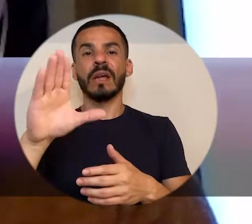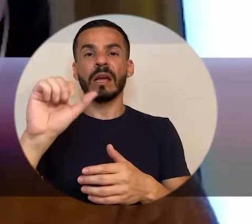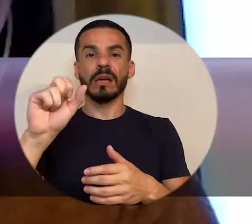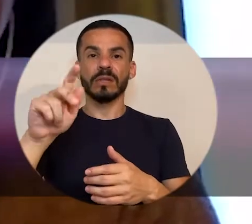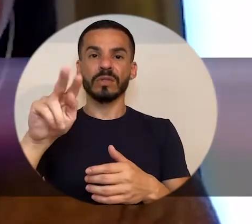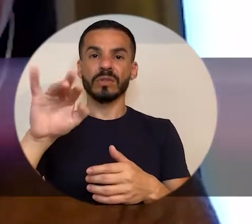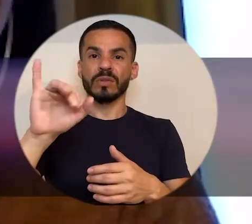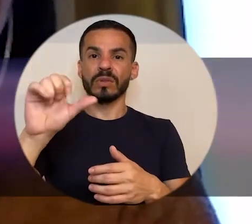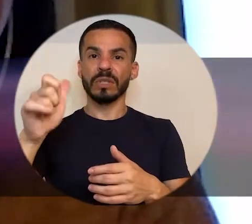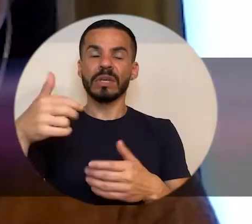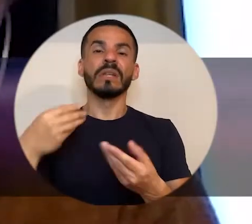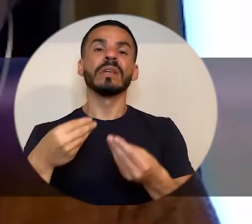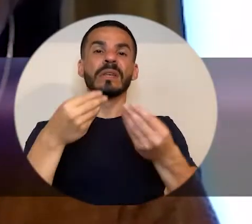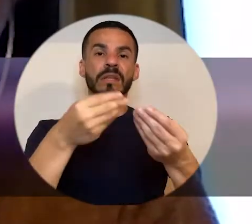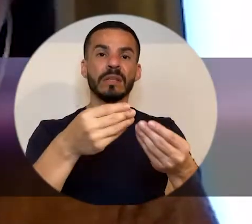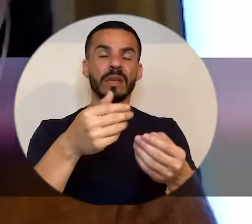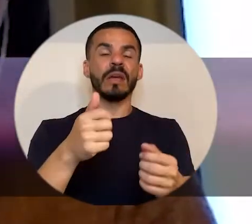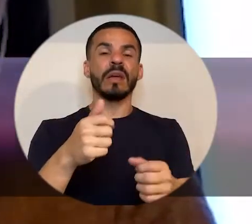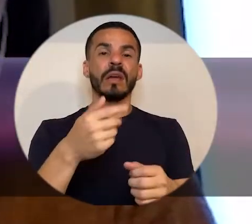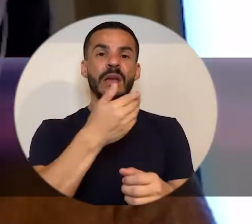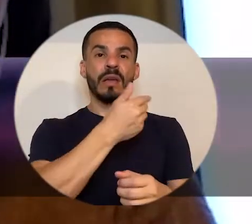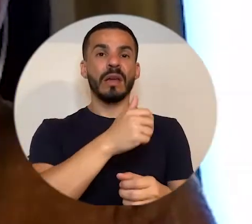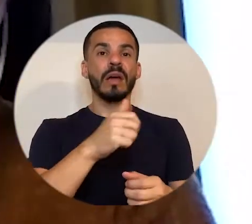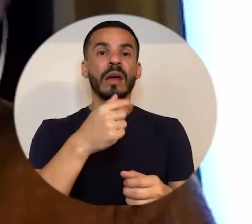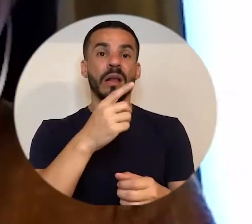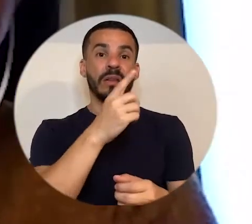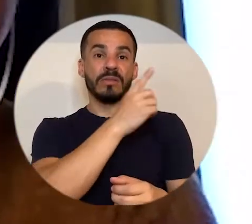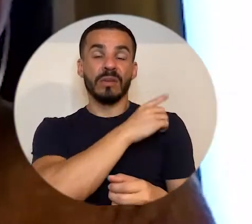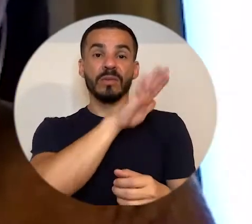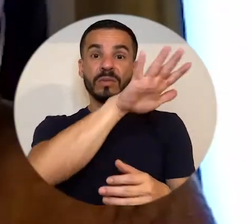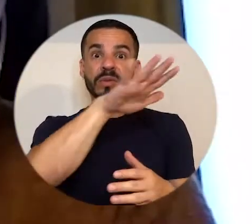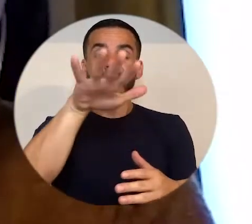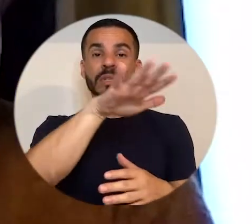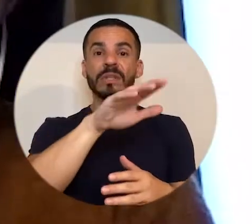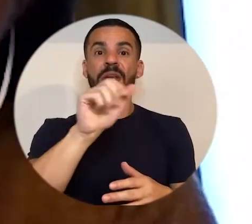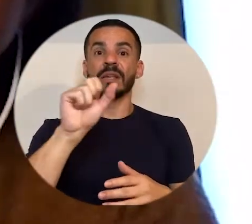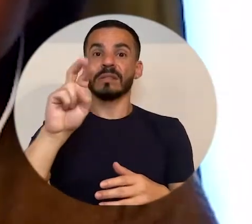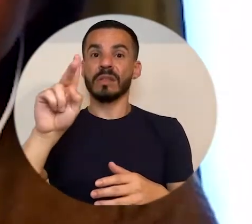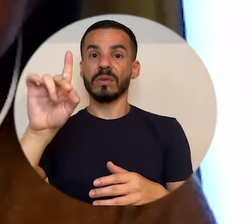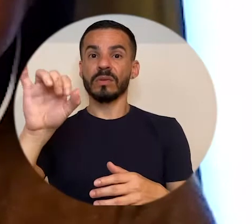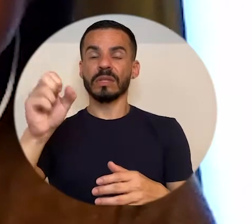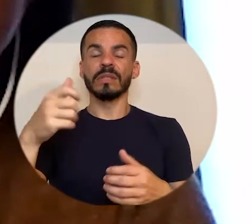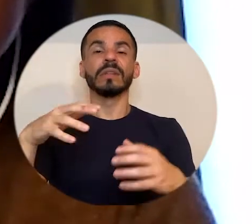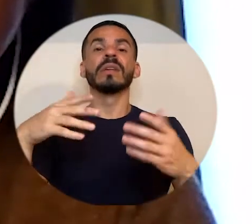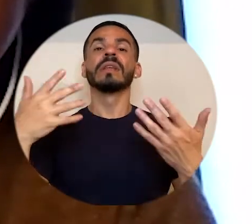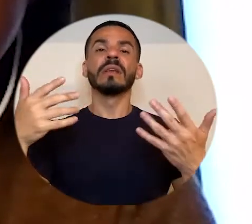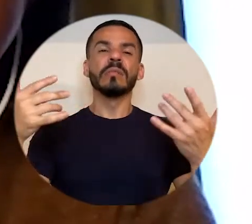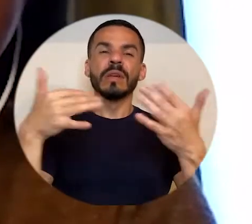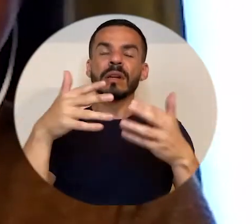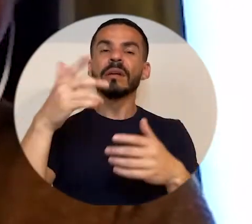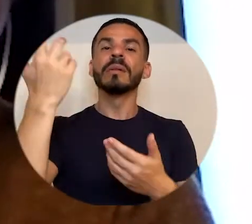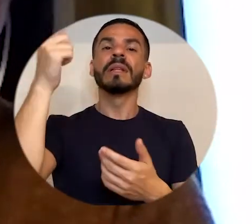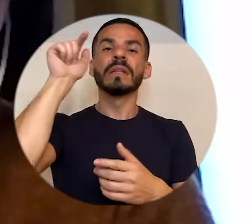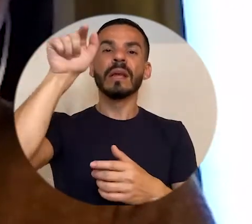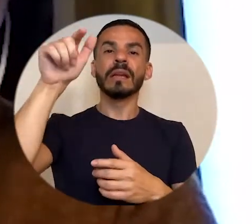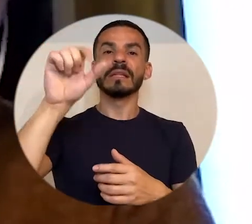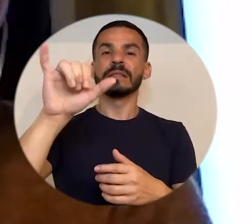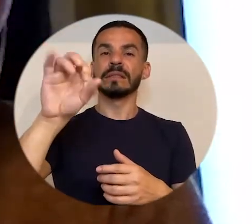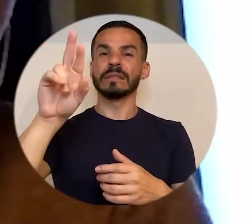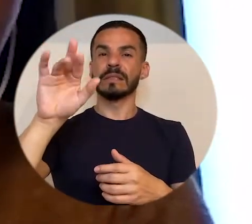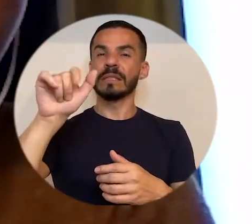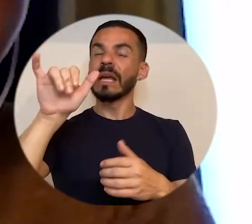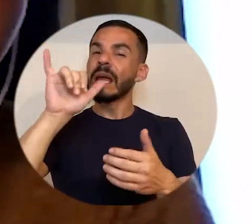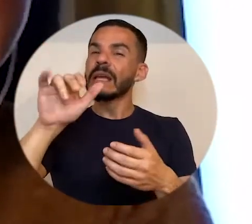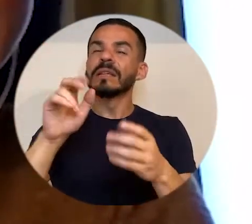Khashoggi y atribuirlo a las autoridades saudíes, y las operaciones militares en Siria. En